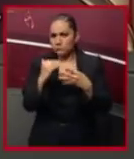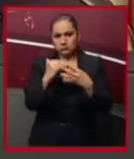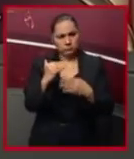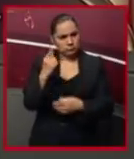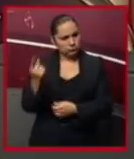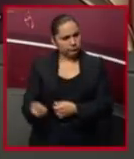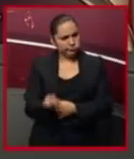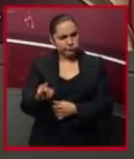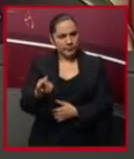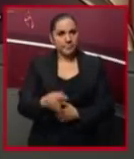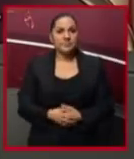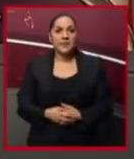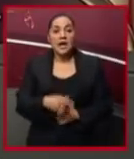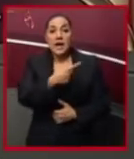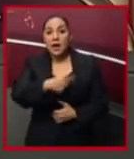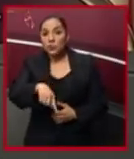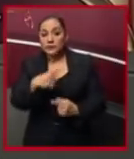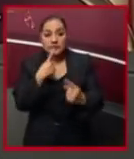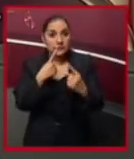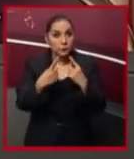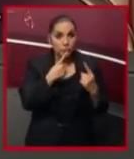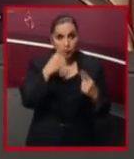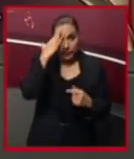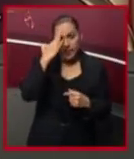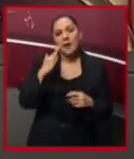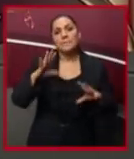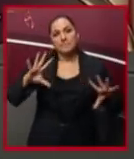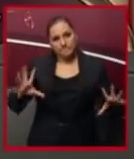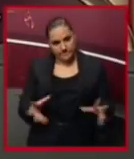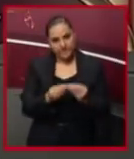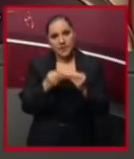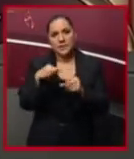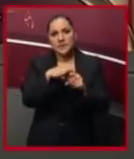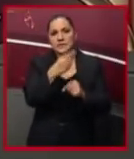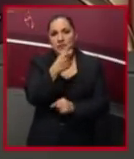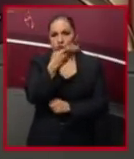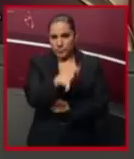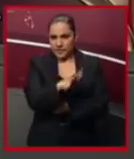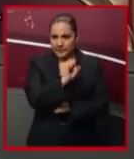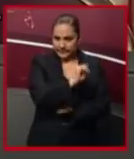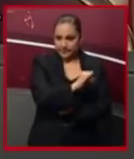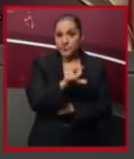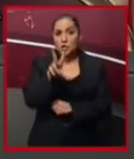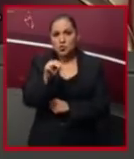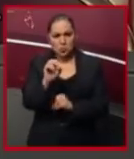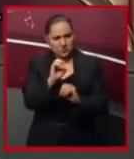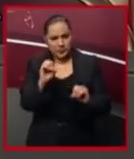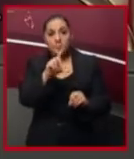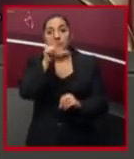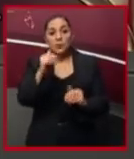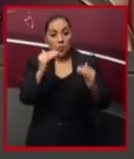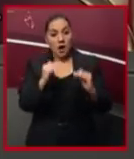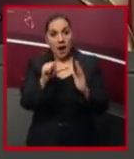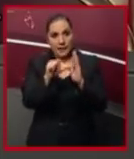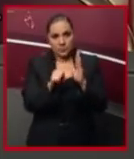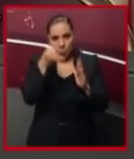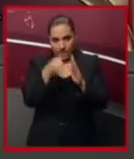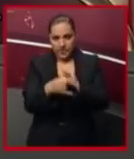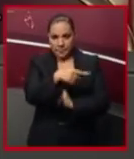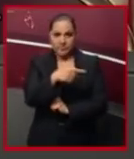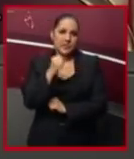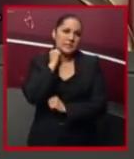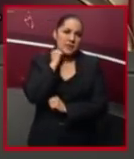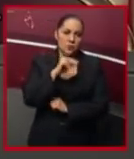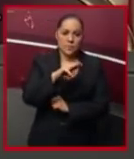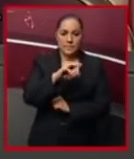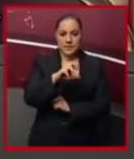Luego de la discusión en lo general, el dictamen se avaló con 110 votos a favor, 0 en contra, y en las reservas el senador Miguel Ángel Mancera Espinosa presentó